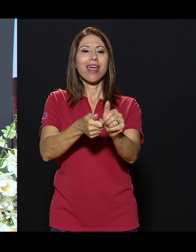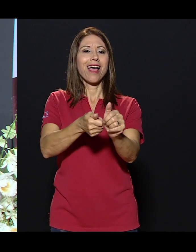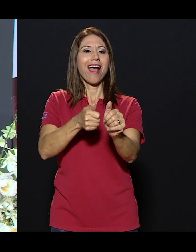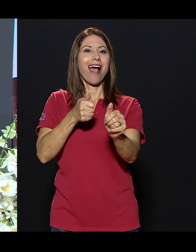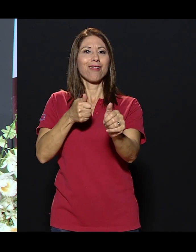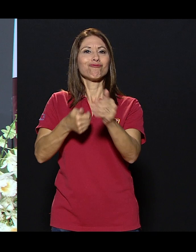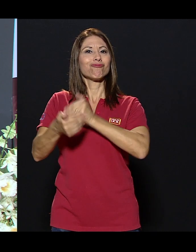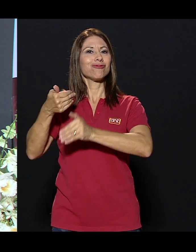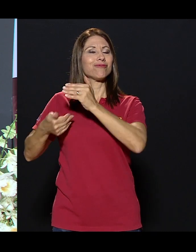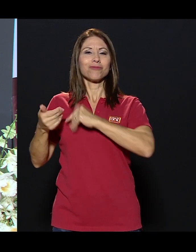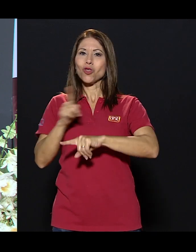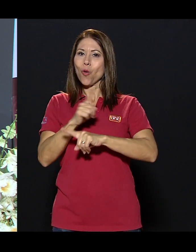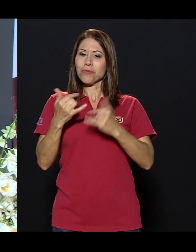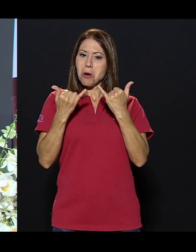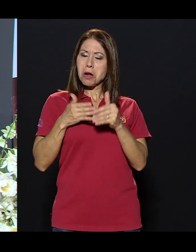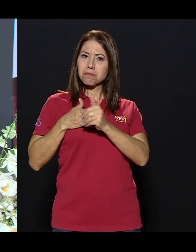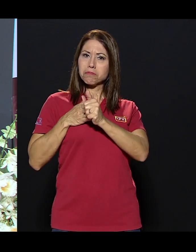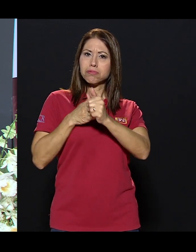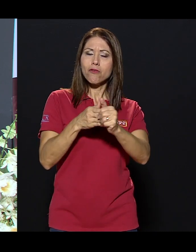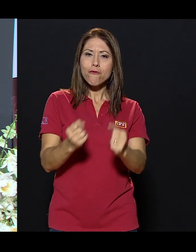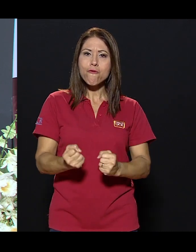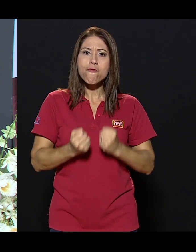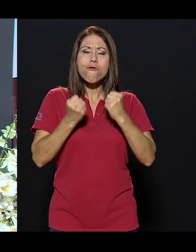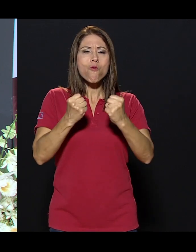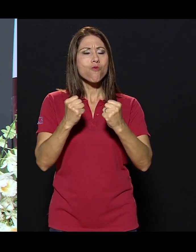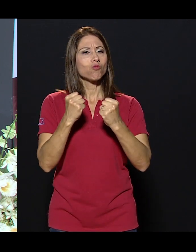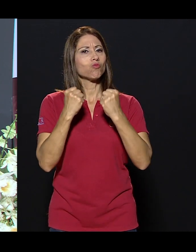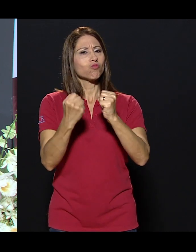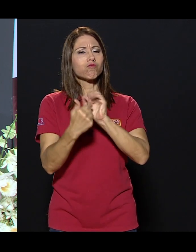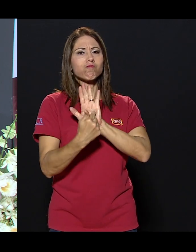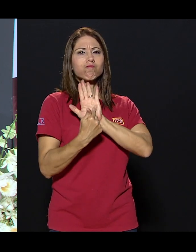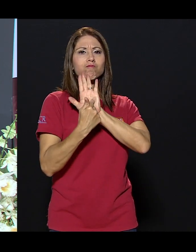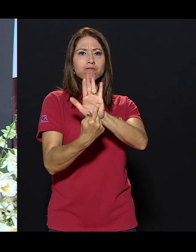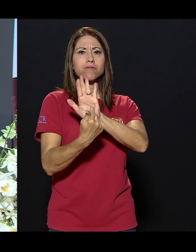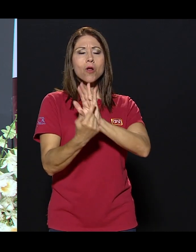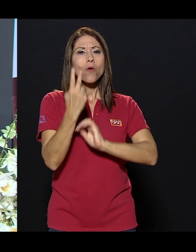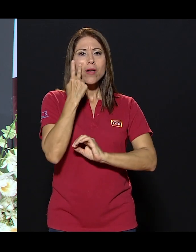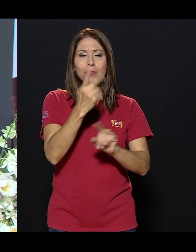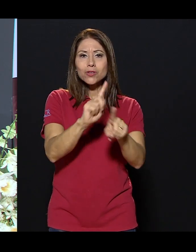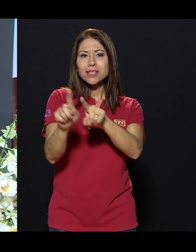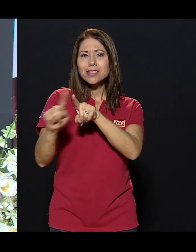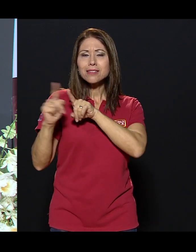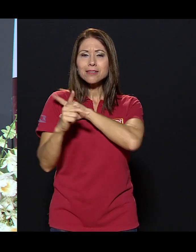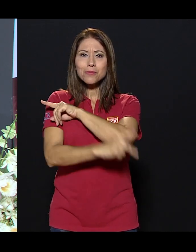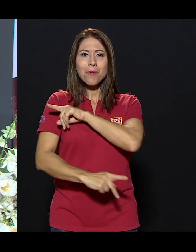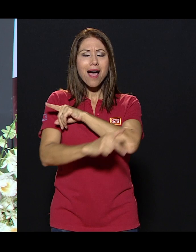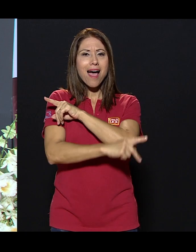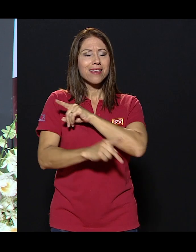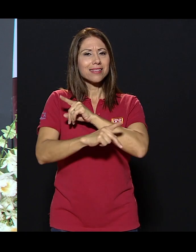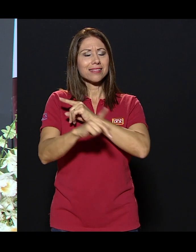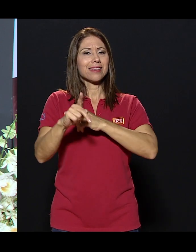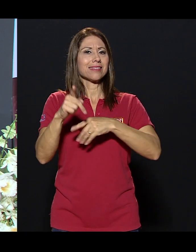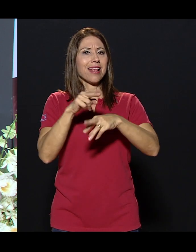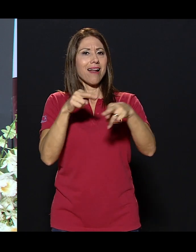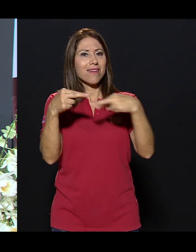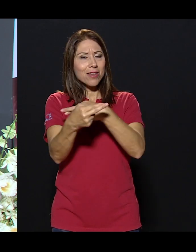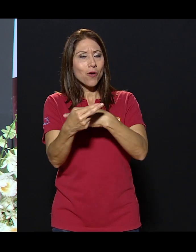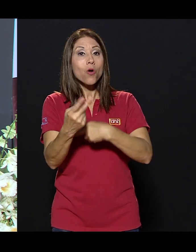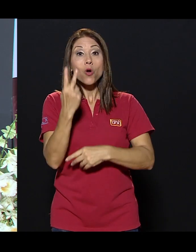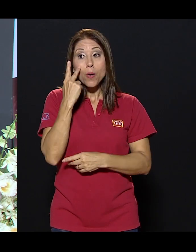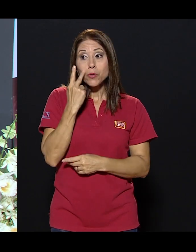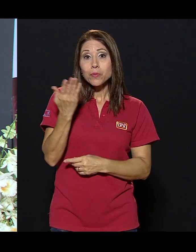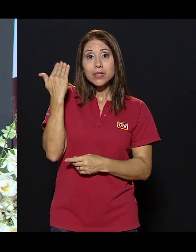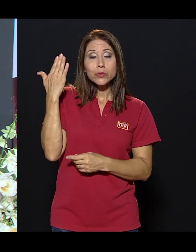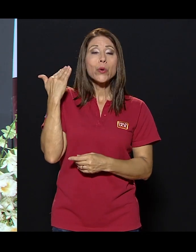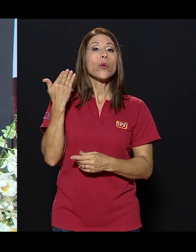retroceso, es un liderazgo fuerte, potente, visible. Lo vemos en distintos países de la región, lo hemos